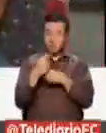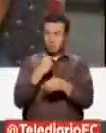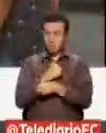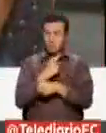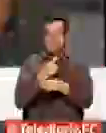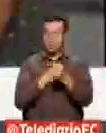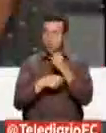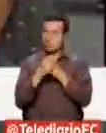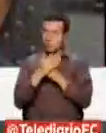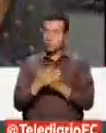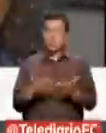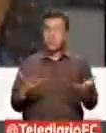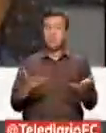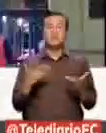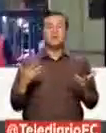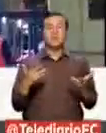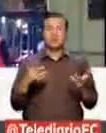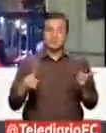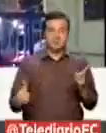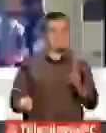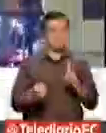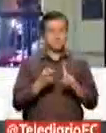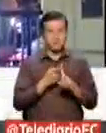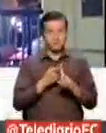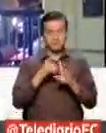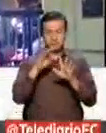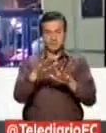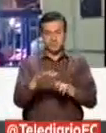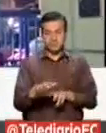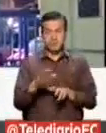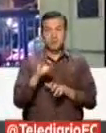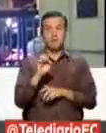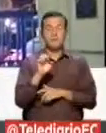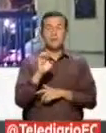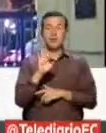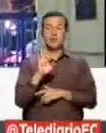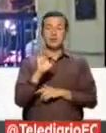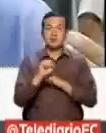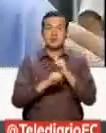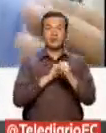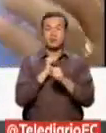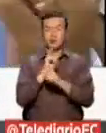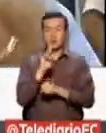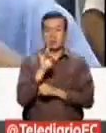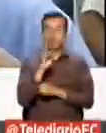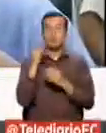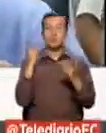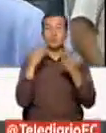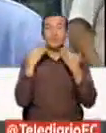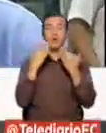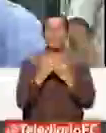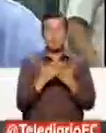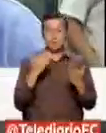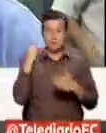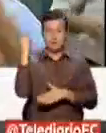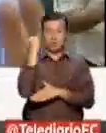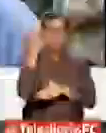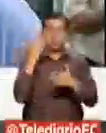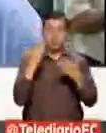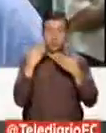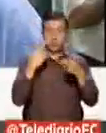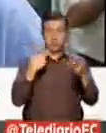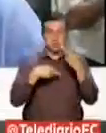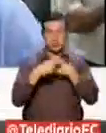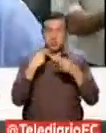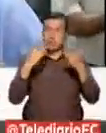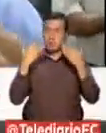su producción, se realizó la primera AgroFest 2018 en Guayaquil. La industria de Guayaquil, el